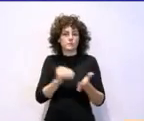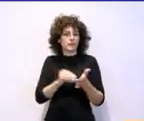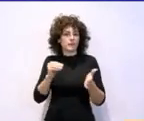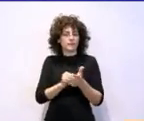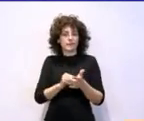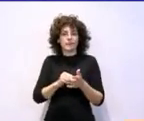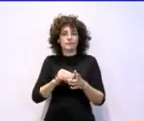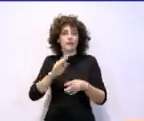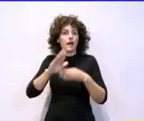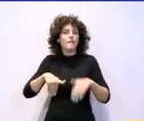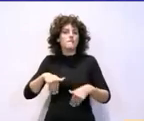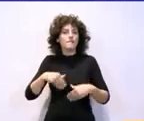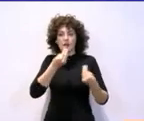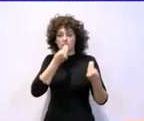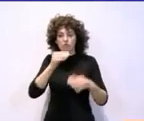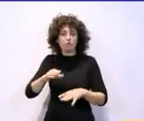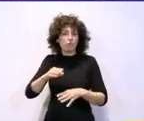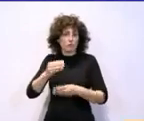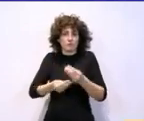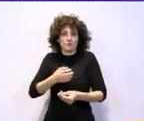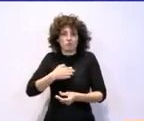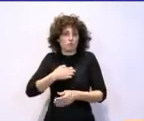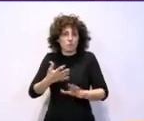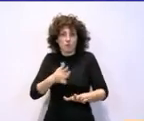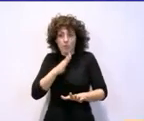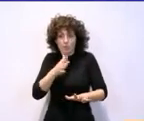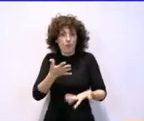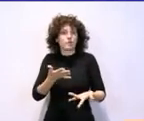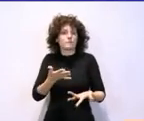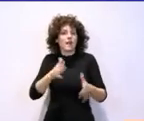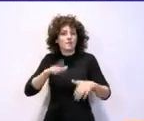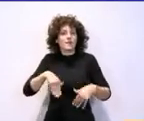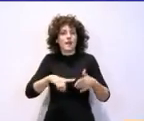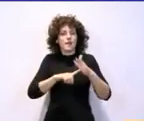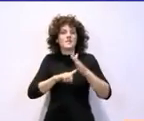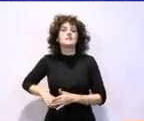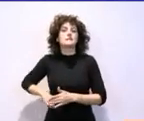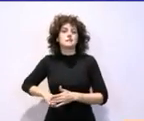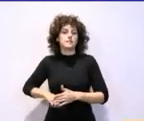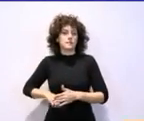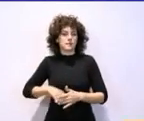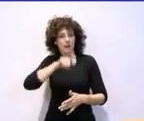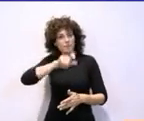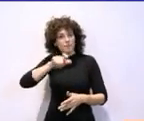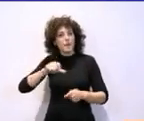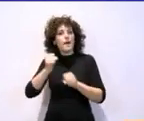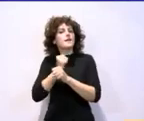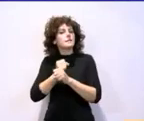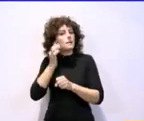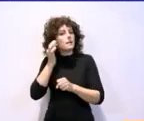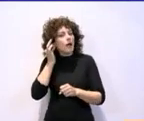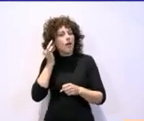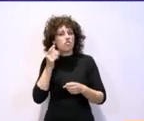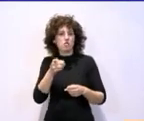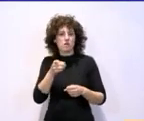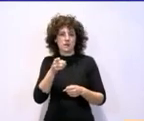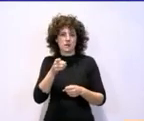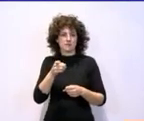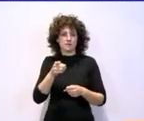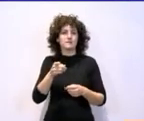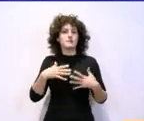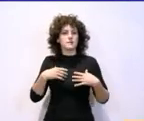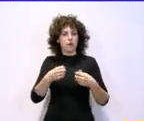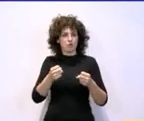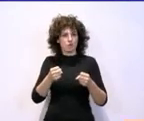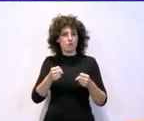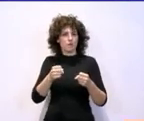que se hagan las suplencias tal y como se plantea, porque discriminan ustedes a las trabajadoras de salud